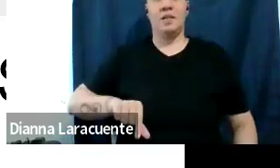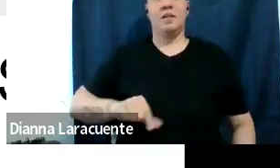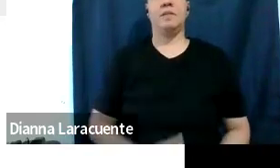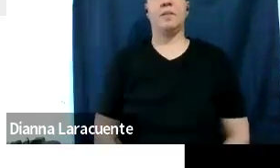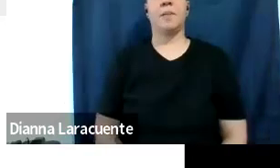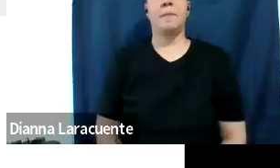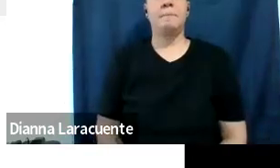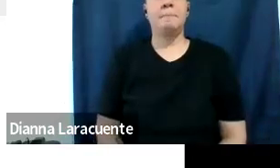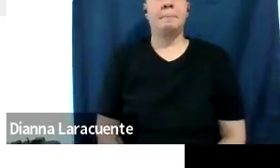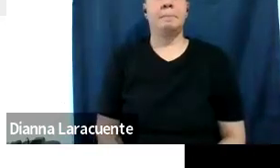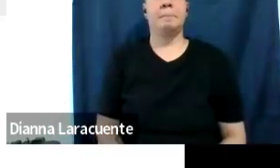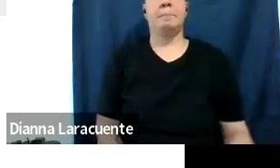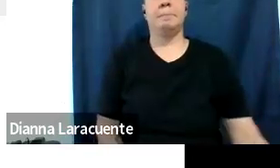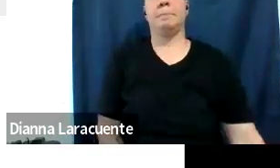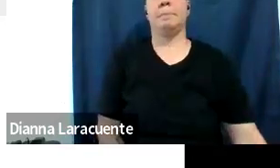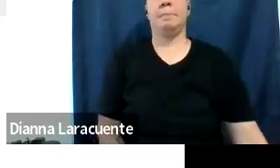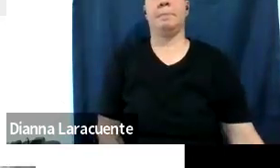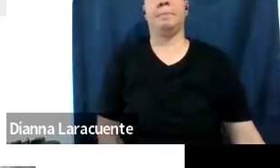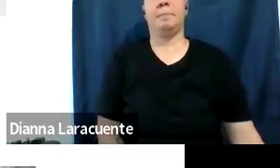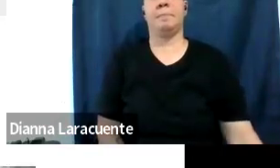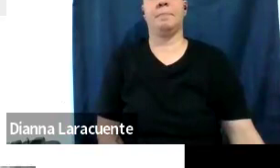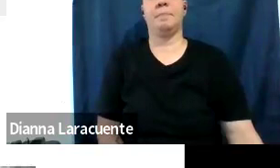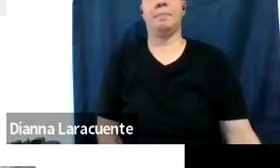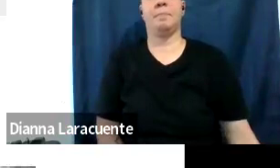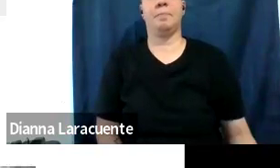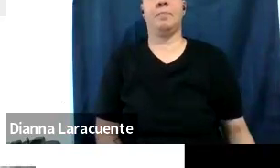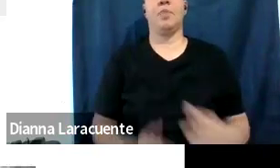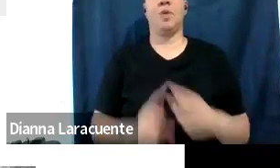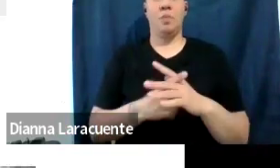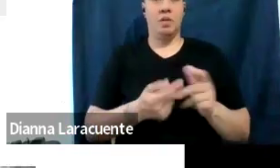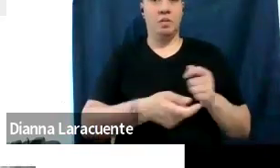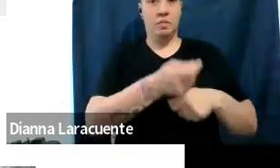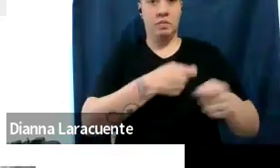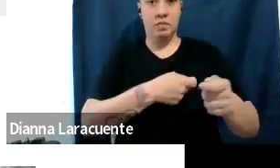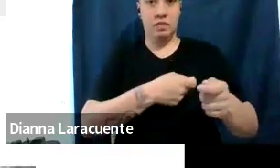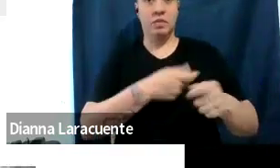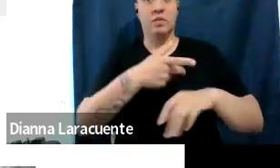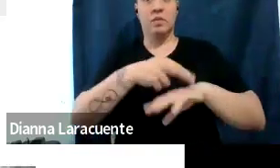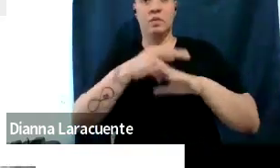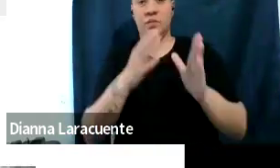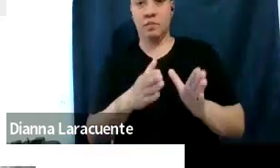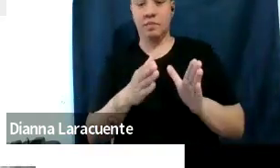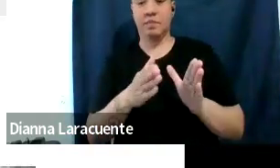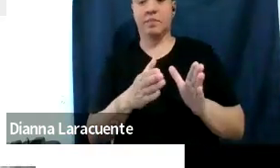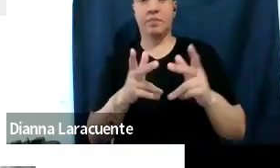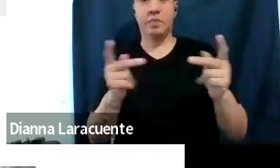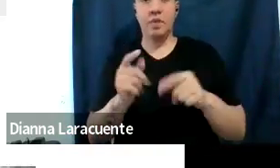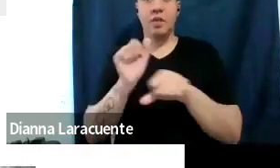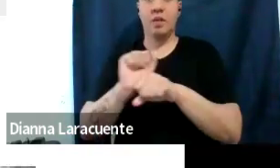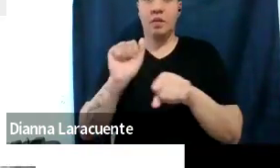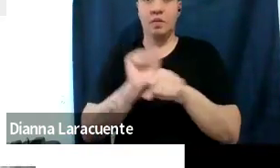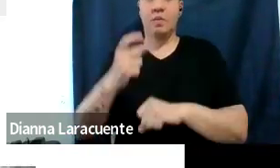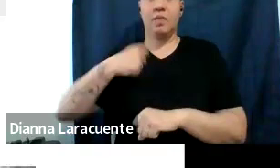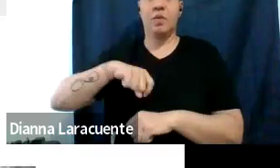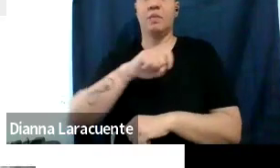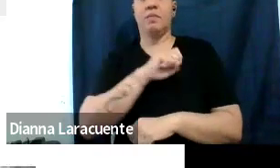Y entonces se empezaban a sustituir por puertorriqueños los puestos empleados por los